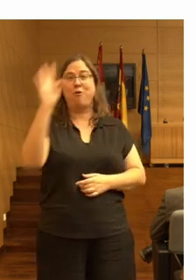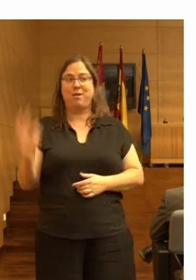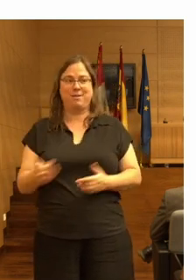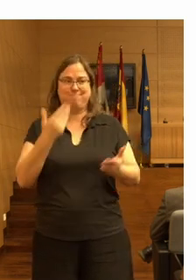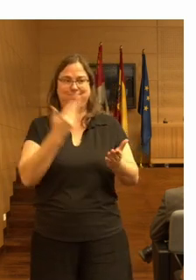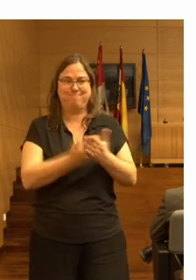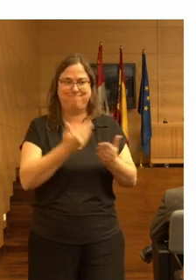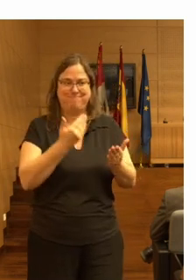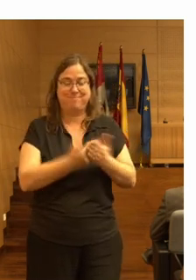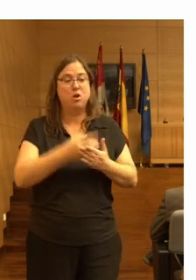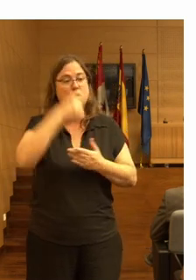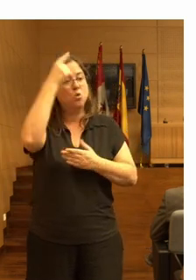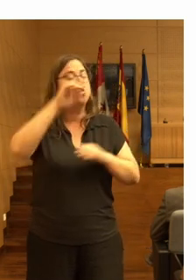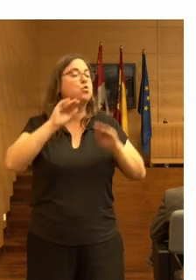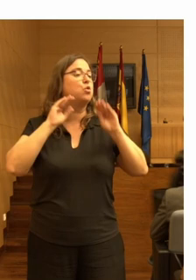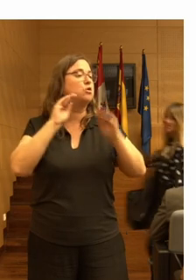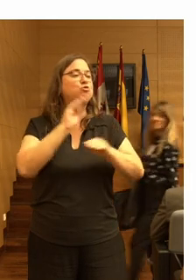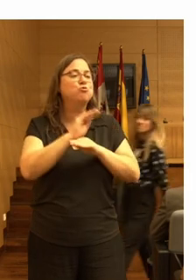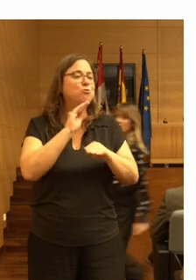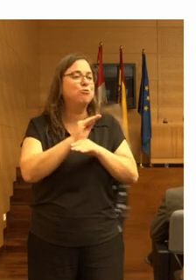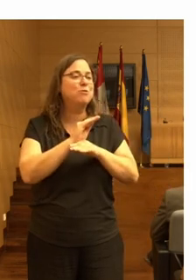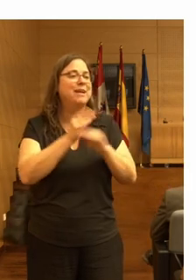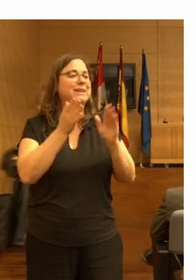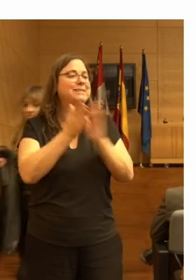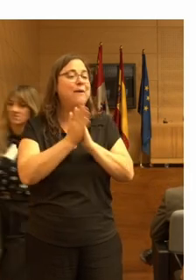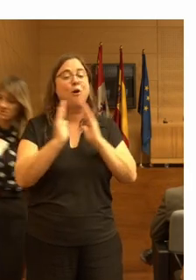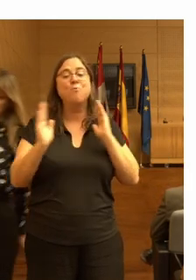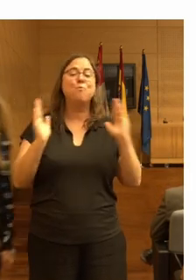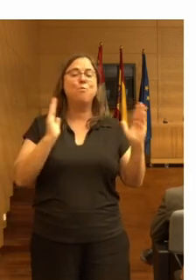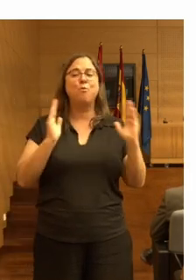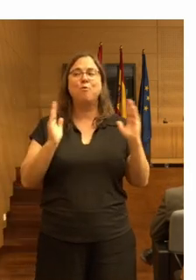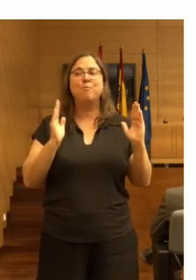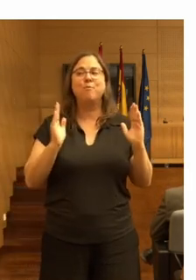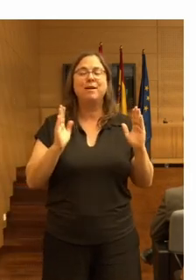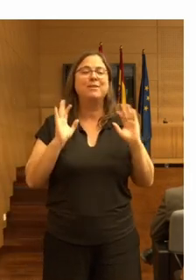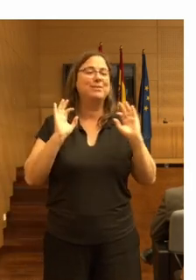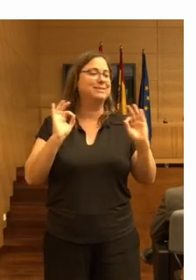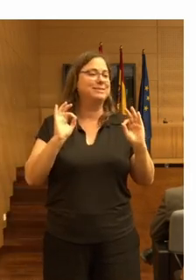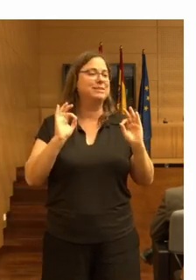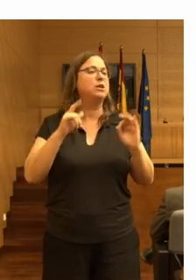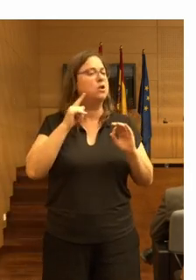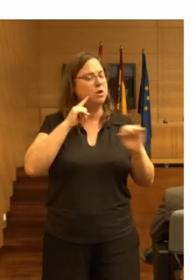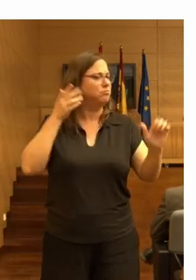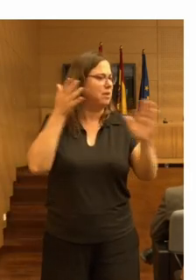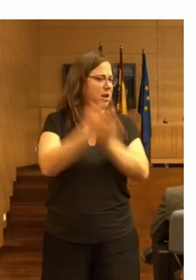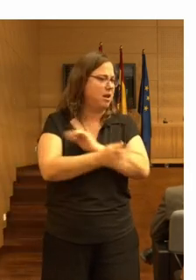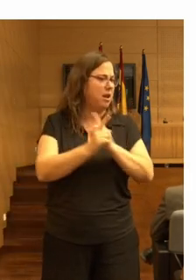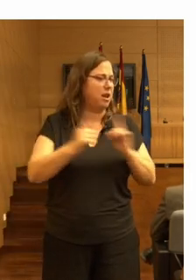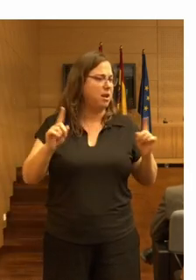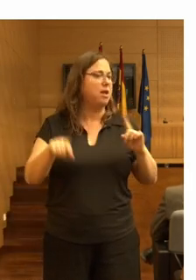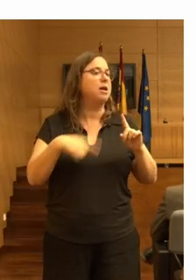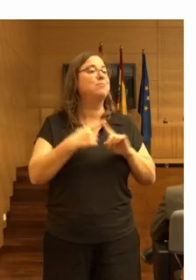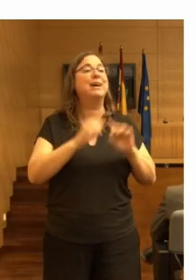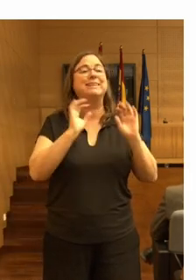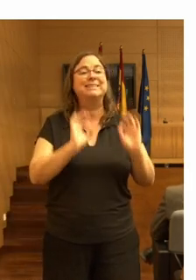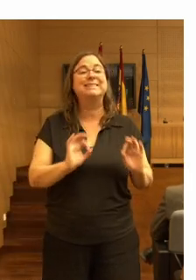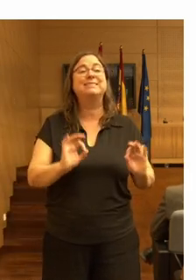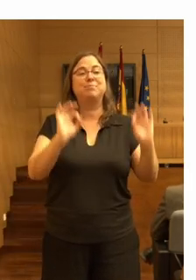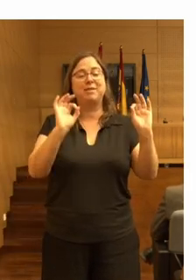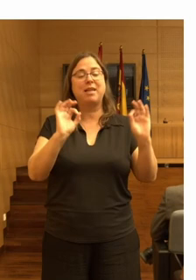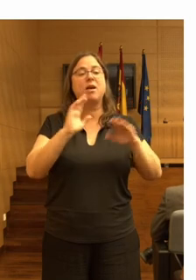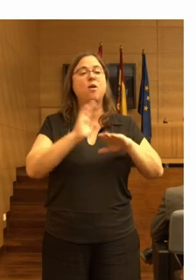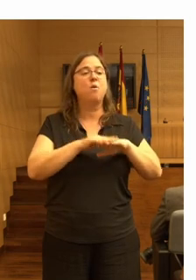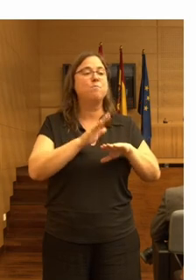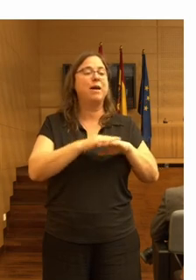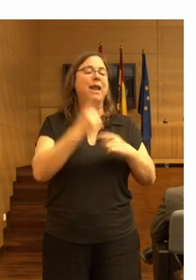que su cultura de cuidados no solo es en el momento está establecida, sino que es perdurable en el tiempo. Y luego menciones especiales